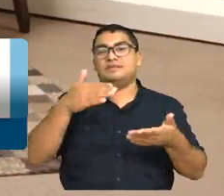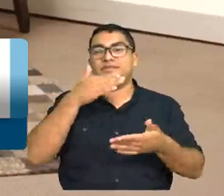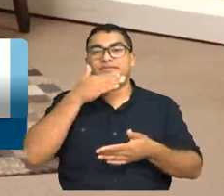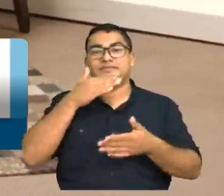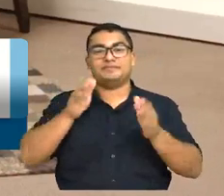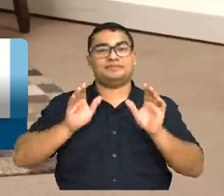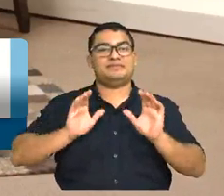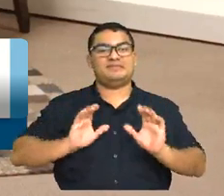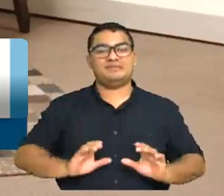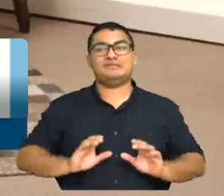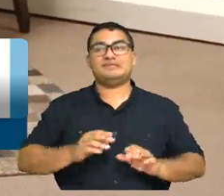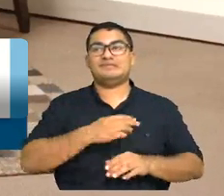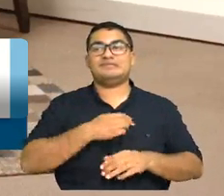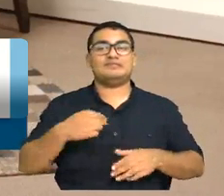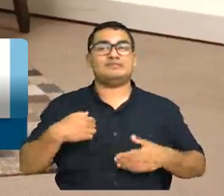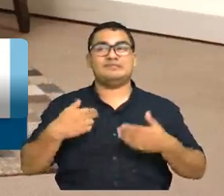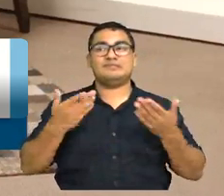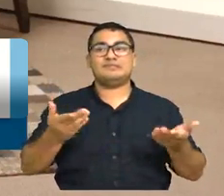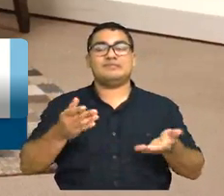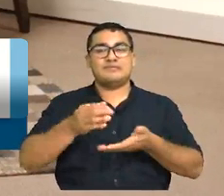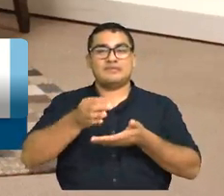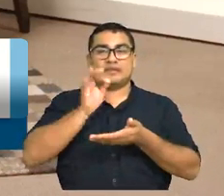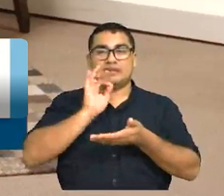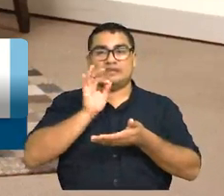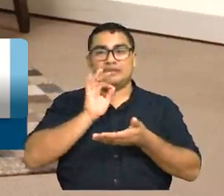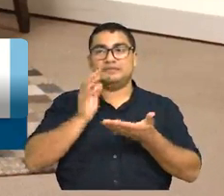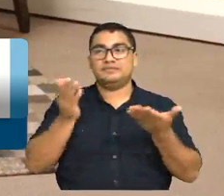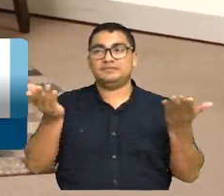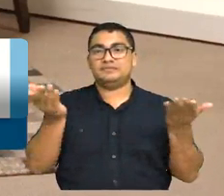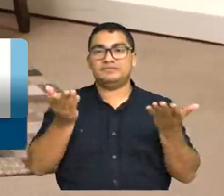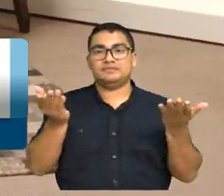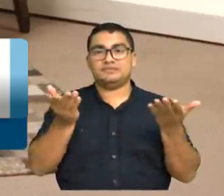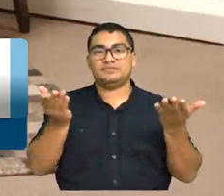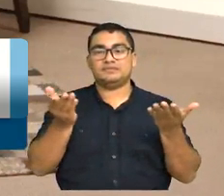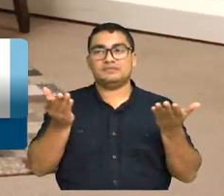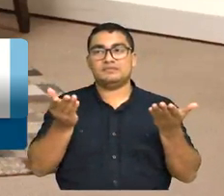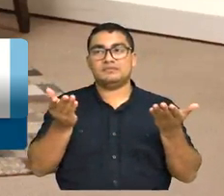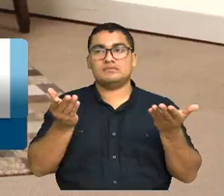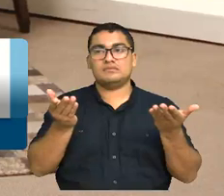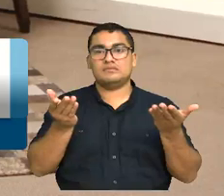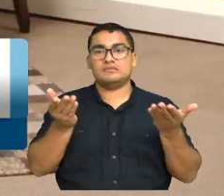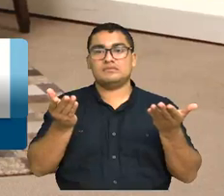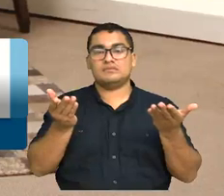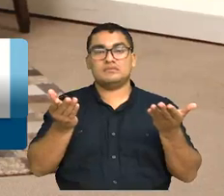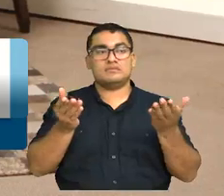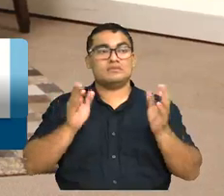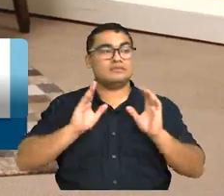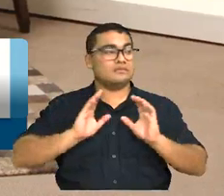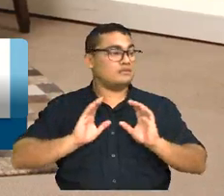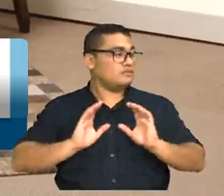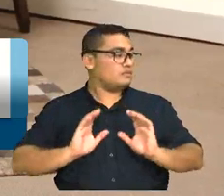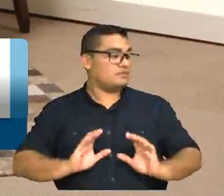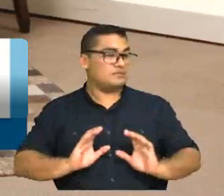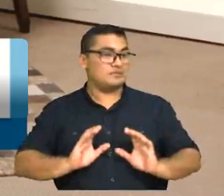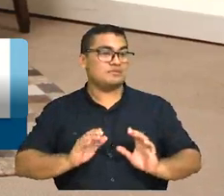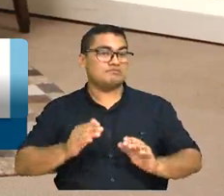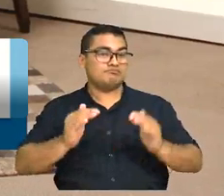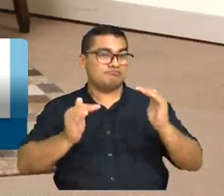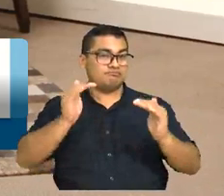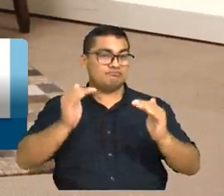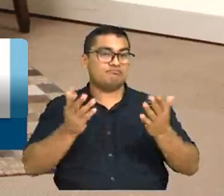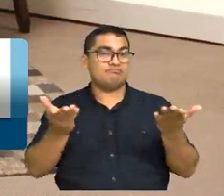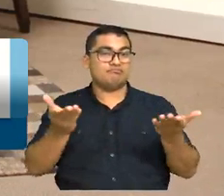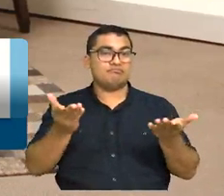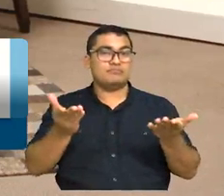Entonces lo que hace el café es aumentar, puede ser pequeño en la variación de temperatura, que el cuerpo la autorregula y se ajusta principalmente. Hay